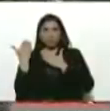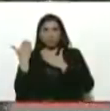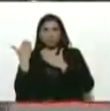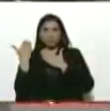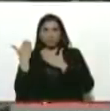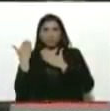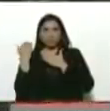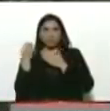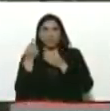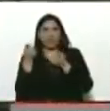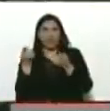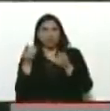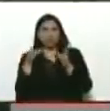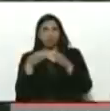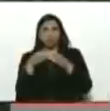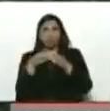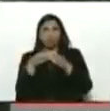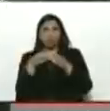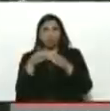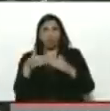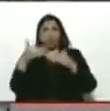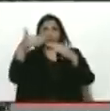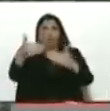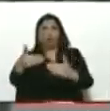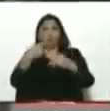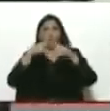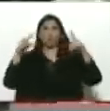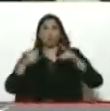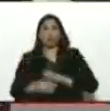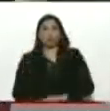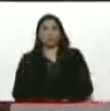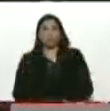Esto es una parte, porque abajo hay otra.